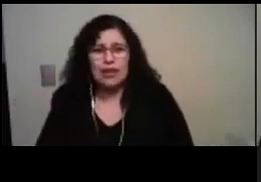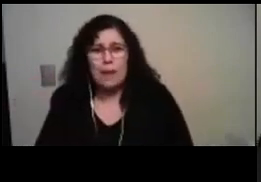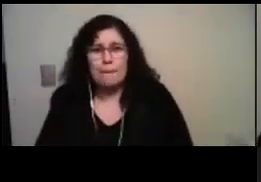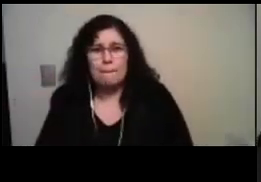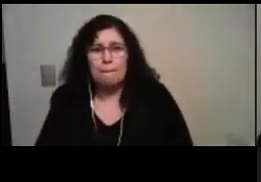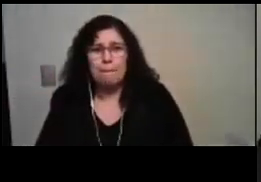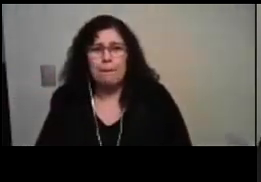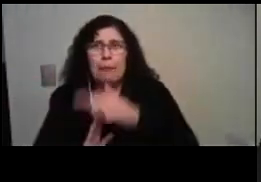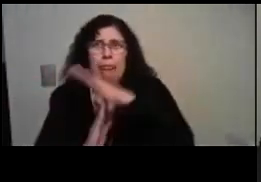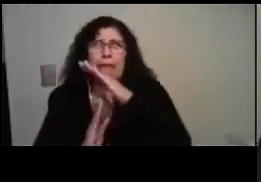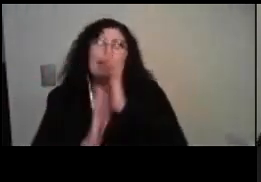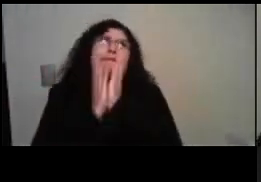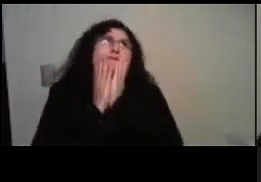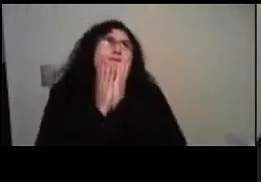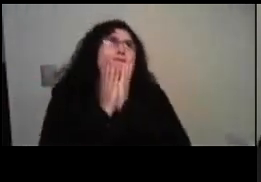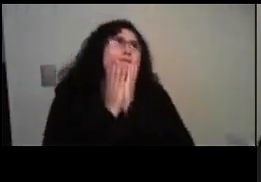Ay, espérame, ¿cómo era?